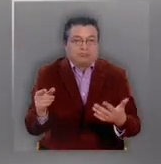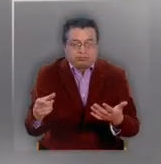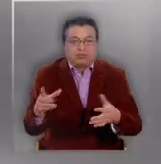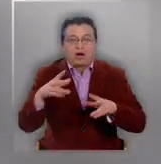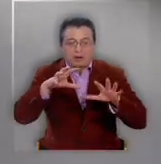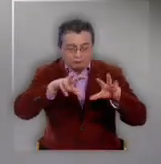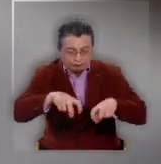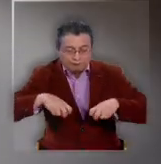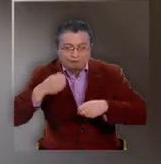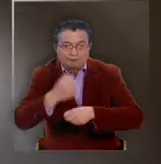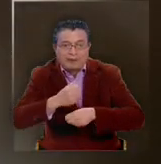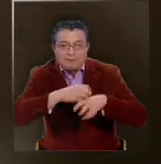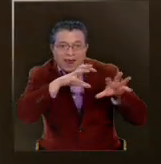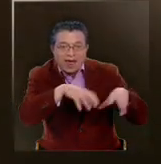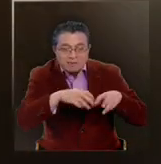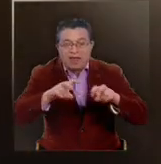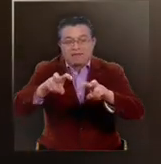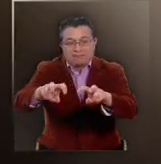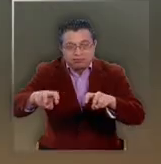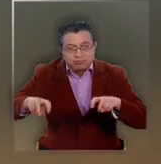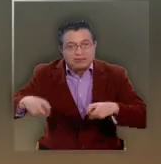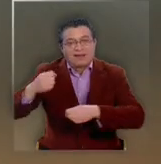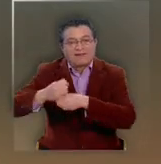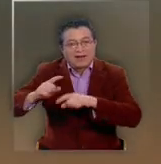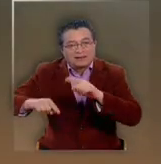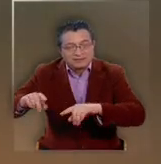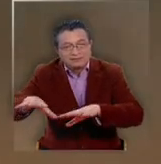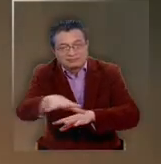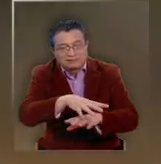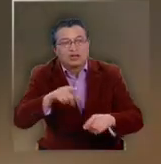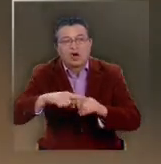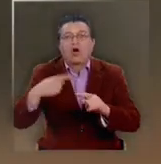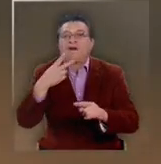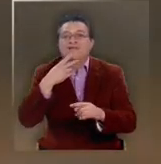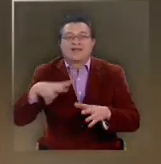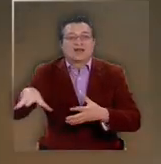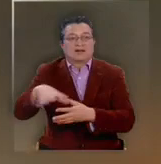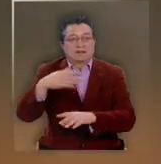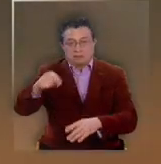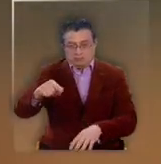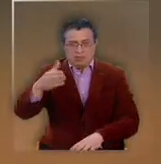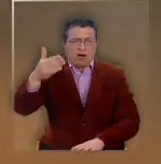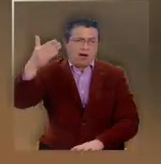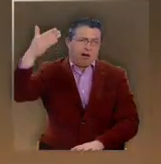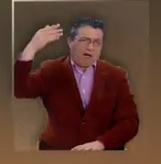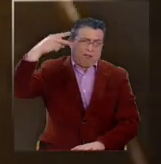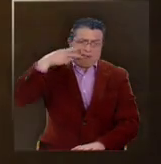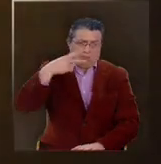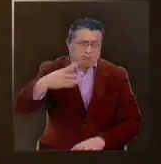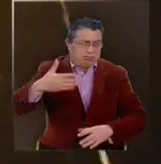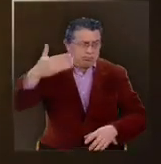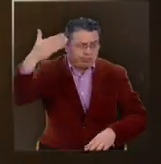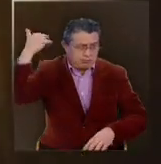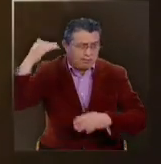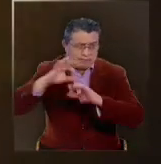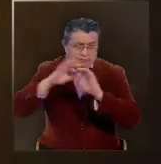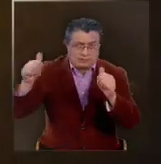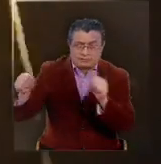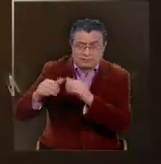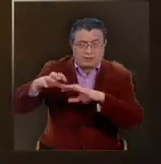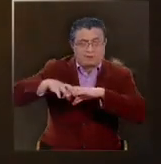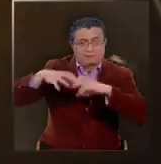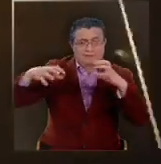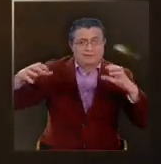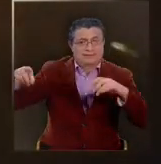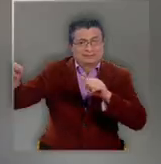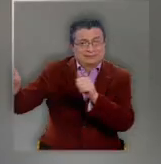crianceros y todos los habitantes de la zona. Imágenes prácticamente olvidadas en los valles precordilleranos de